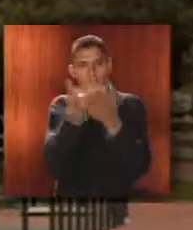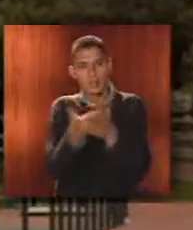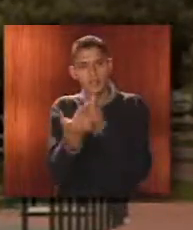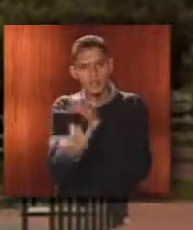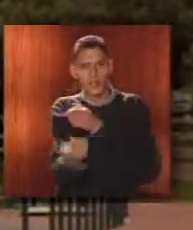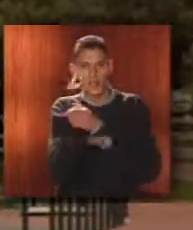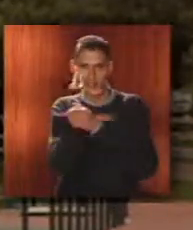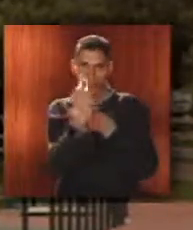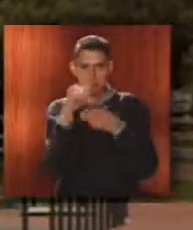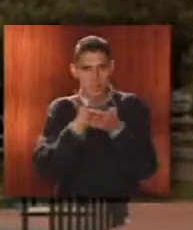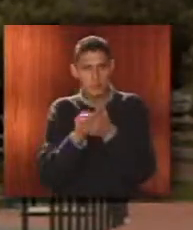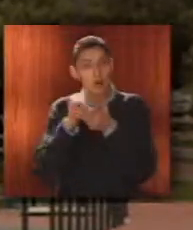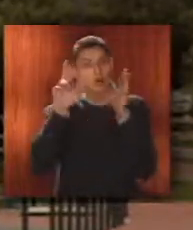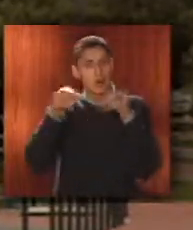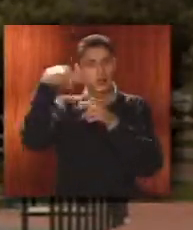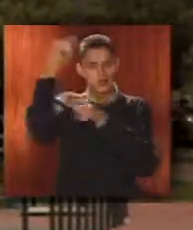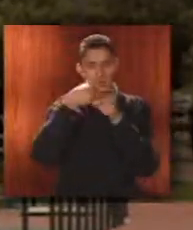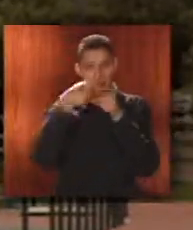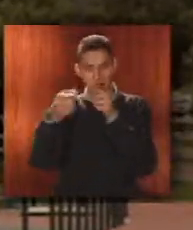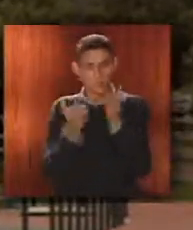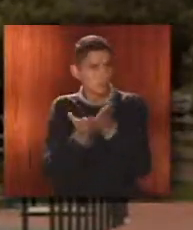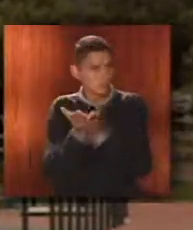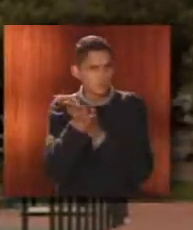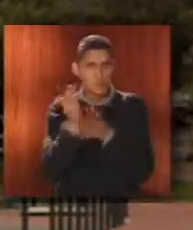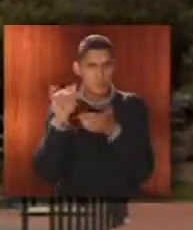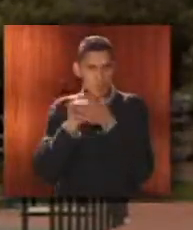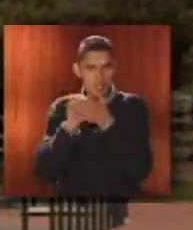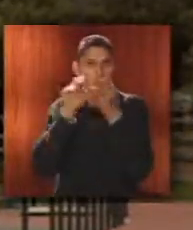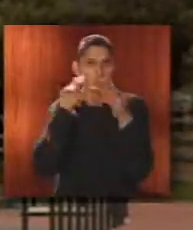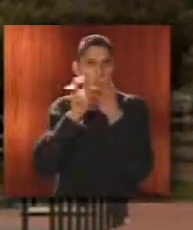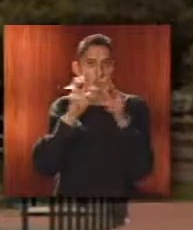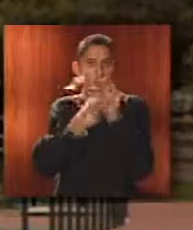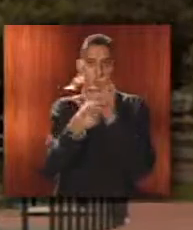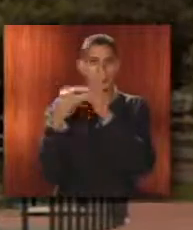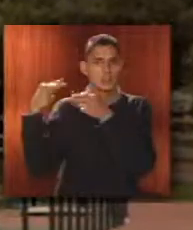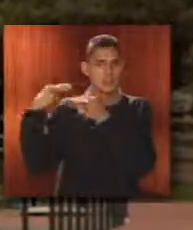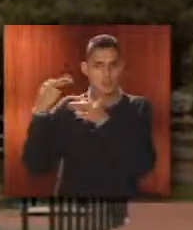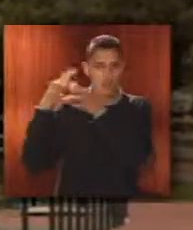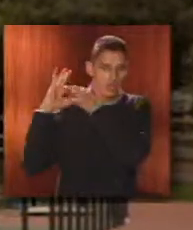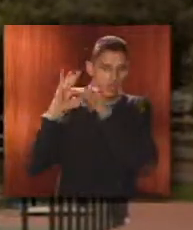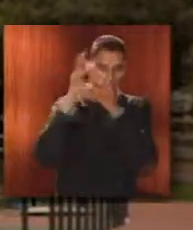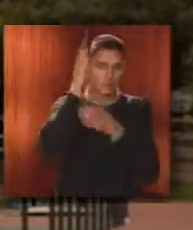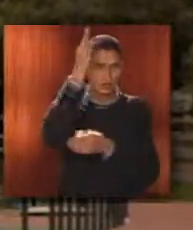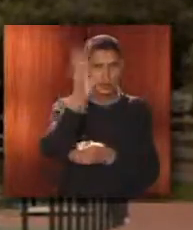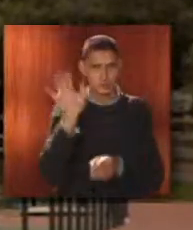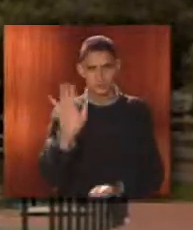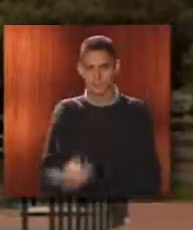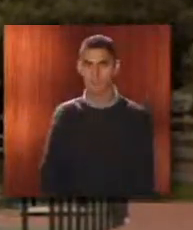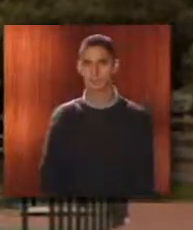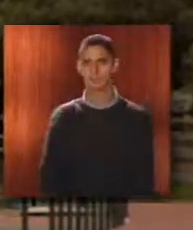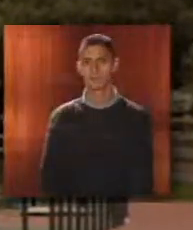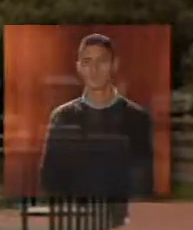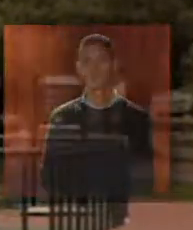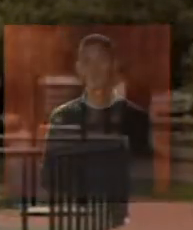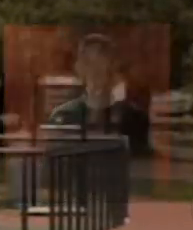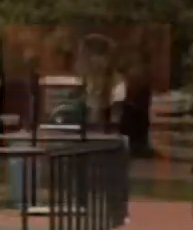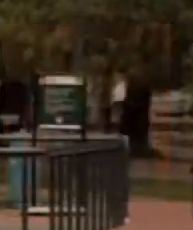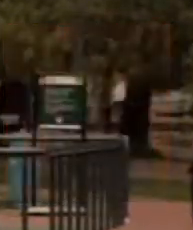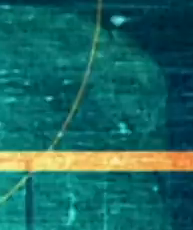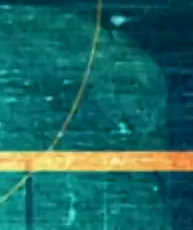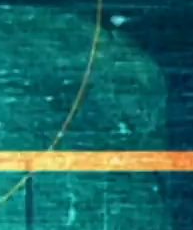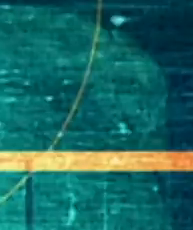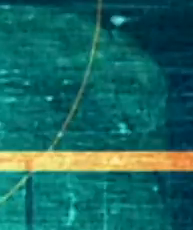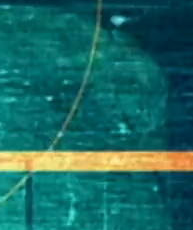comunidad sorda gracias por acompañarnos esperamos encontrarnos la próxima para seguir conociendo más historias con futuro hasta